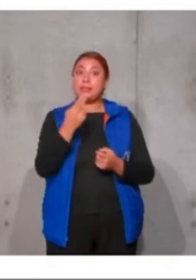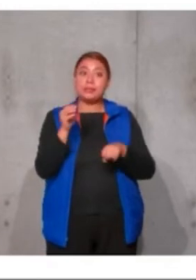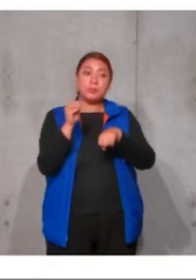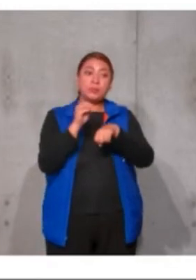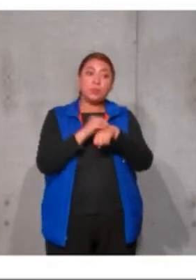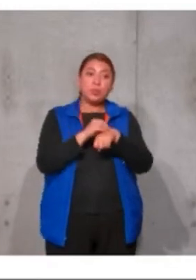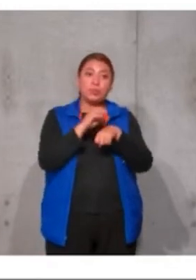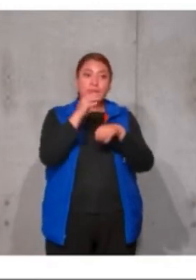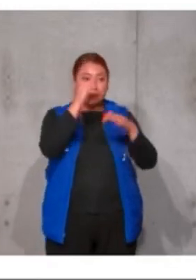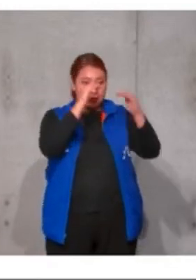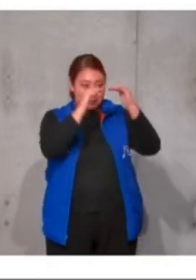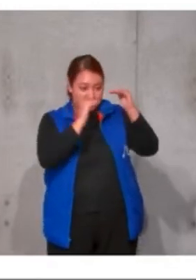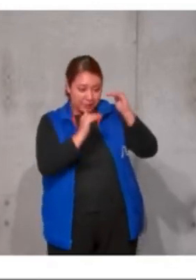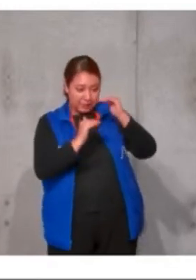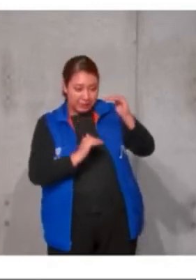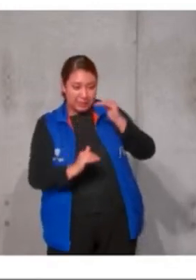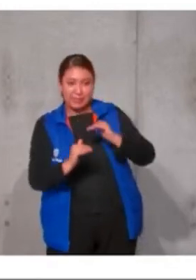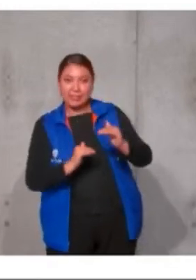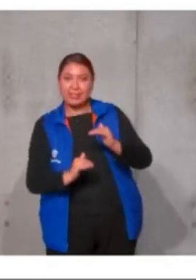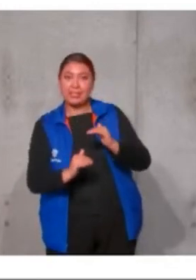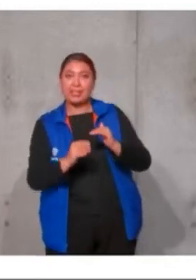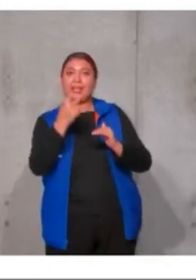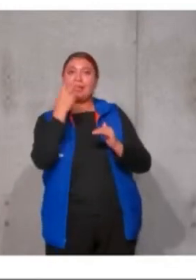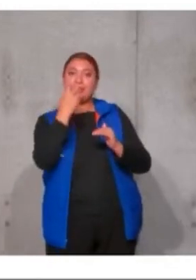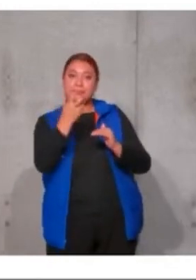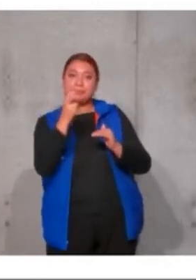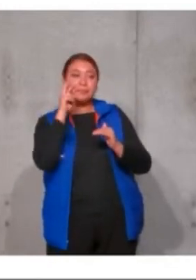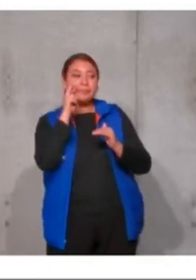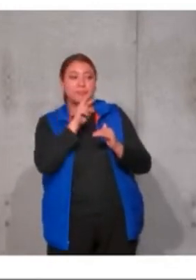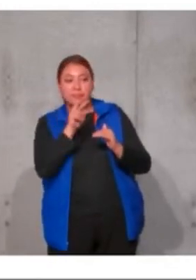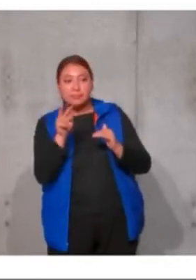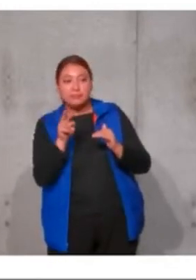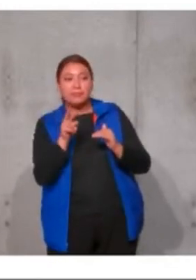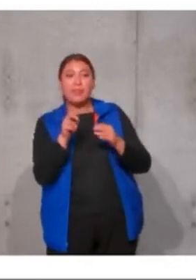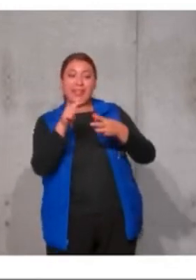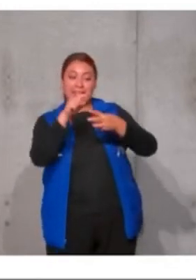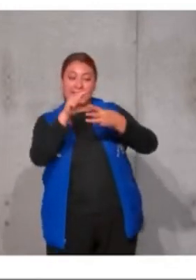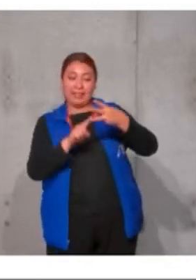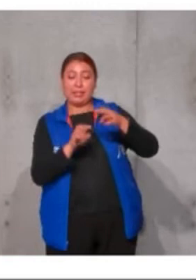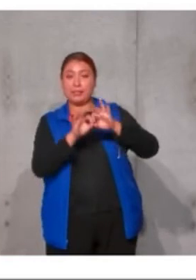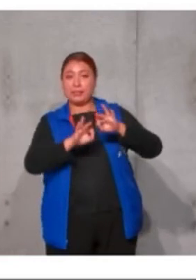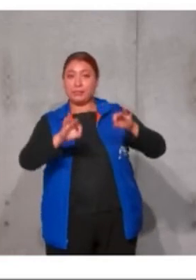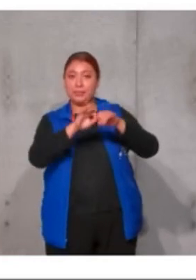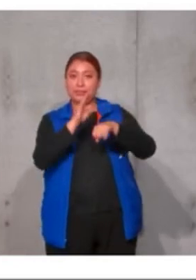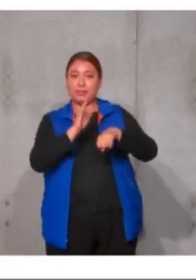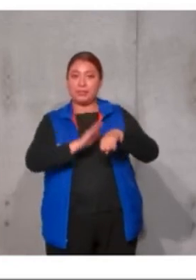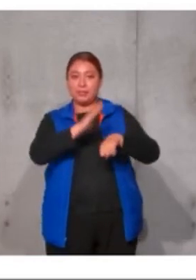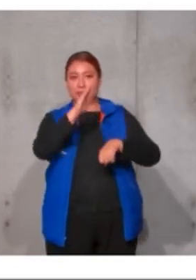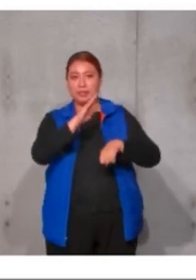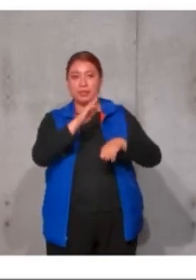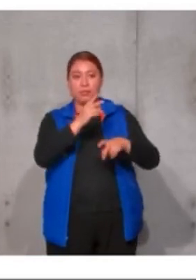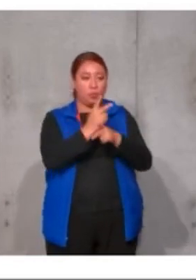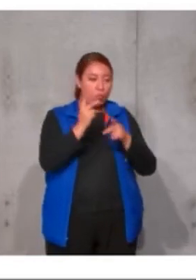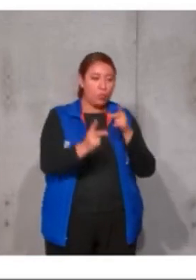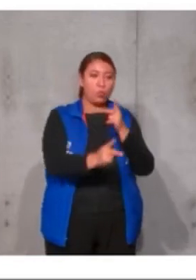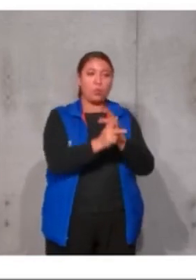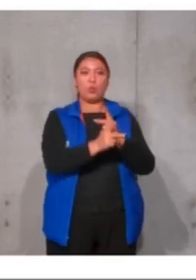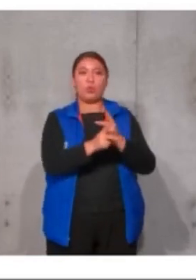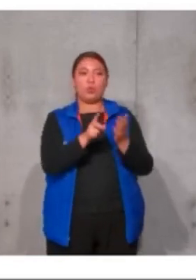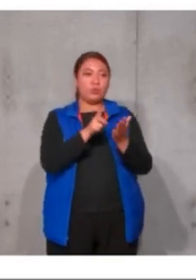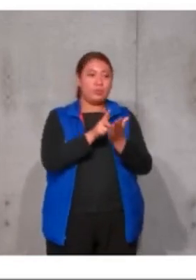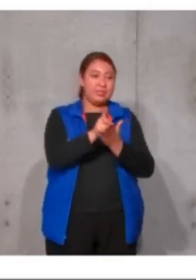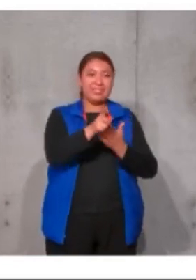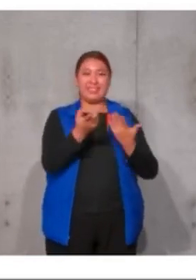la transparencia y el clima organizacional son los 3 temas más